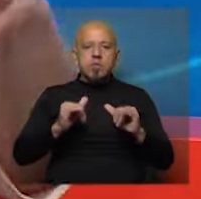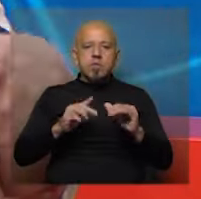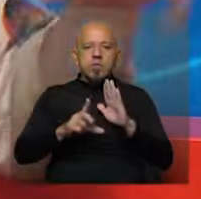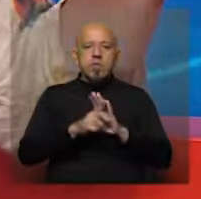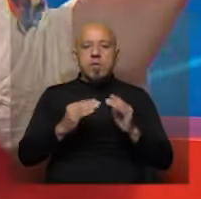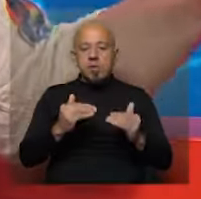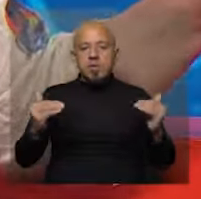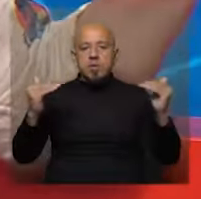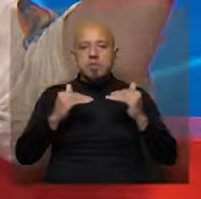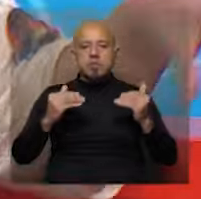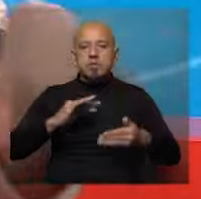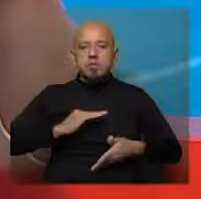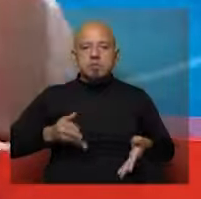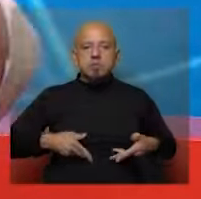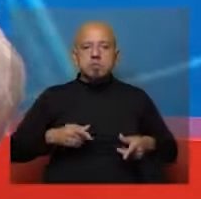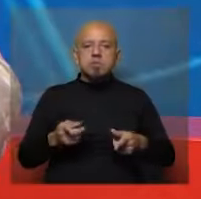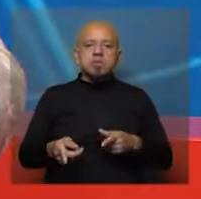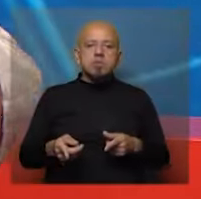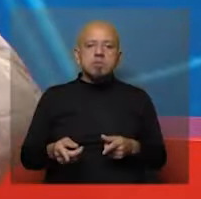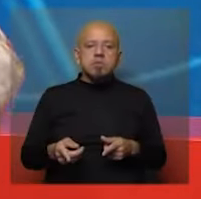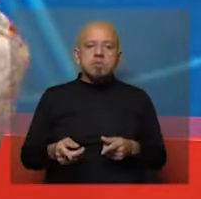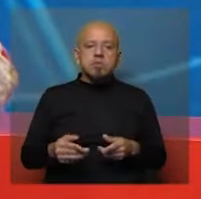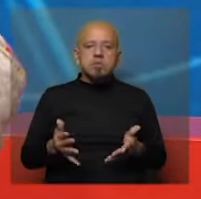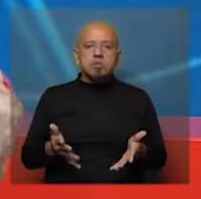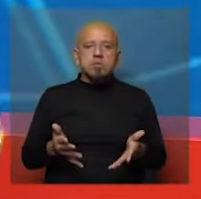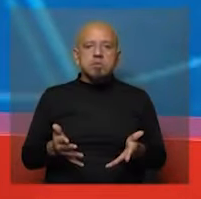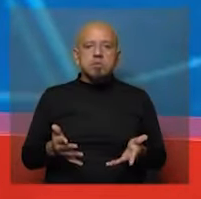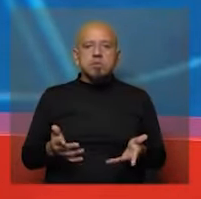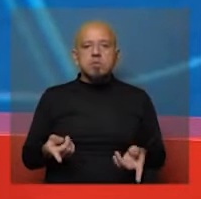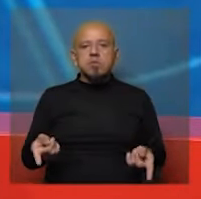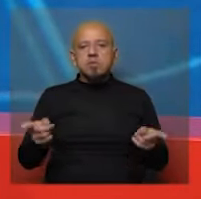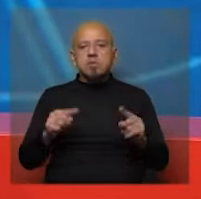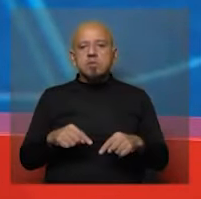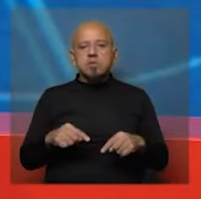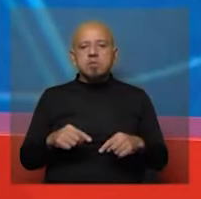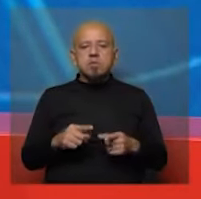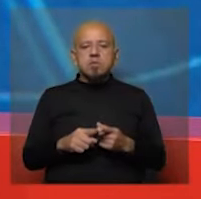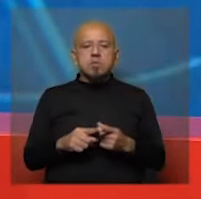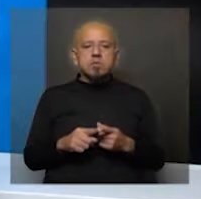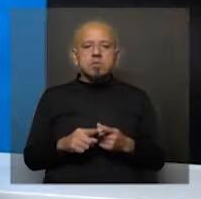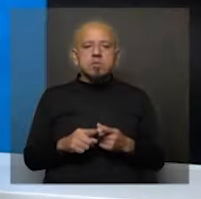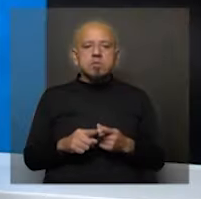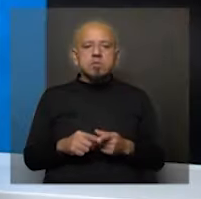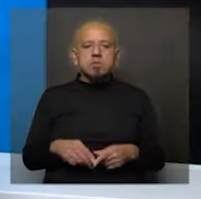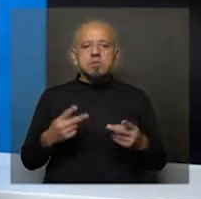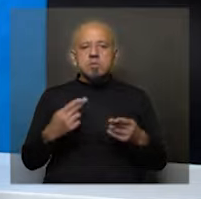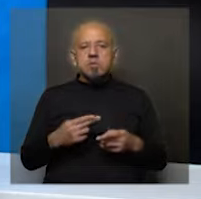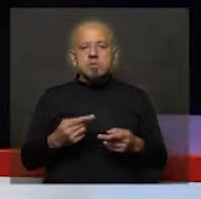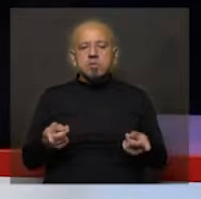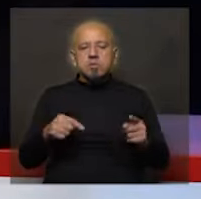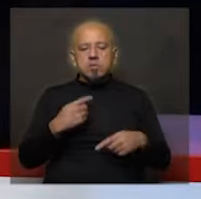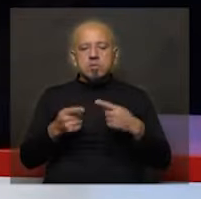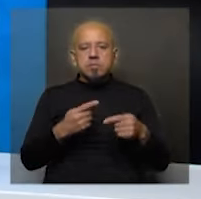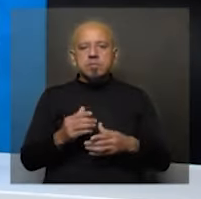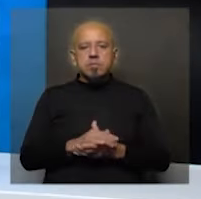género la dejaron fuera de juego para después bueno volvió a a al ruedo no tengo que hacer una pequeña pausa seguimos